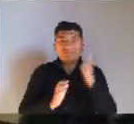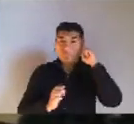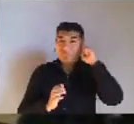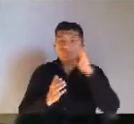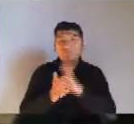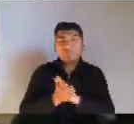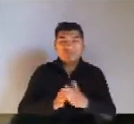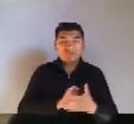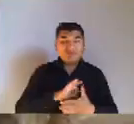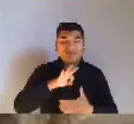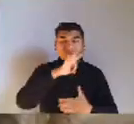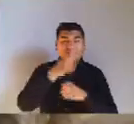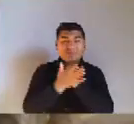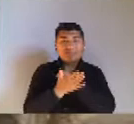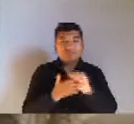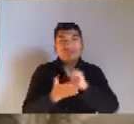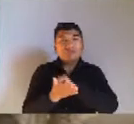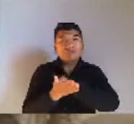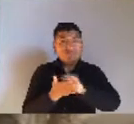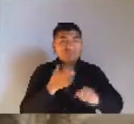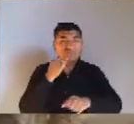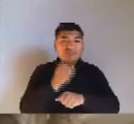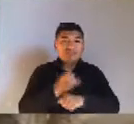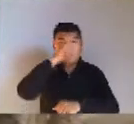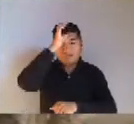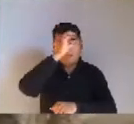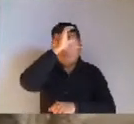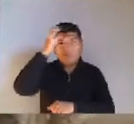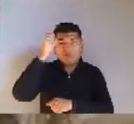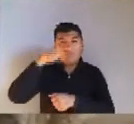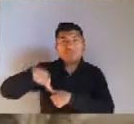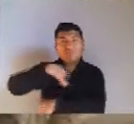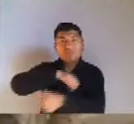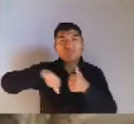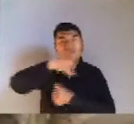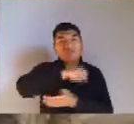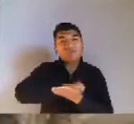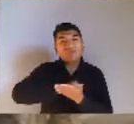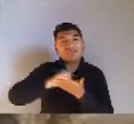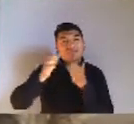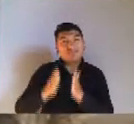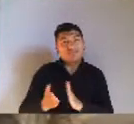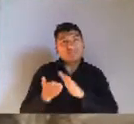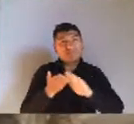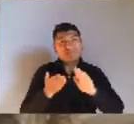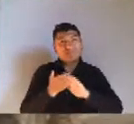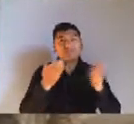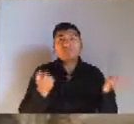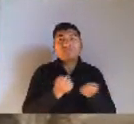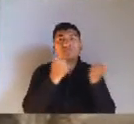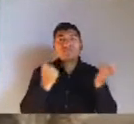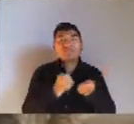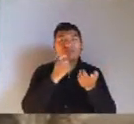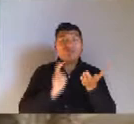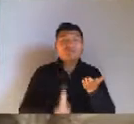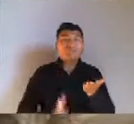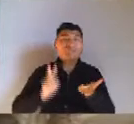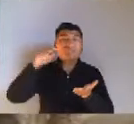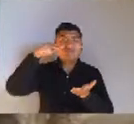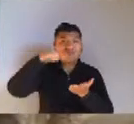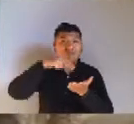¿Creen en el Espíritu Santo, la Santa Iglesia Católica, la comunión de los santos, el perdón de los pecados,